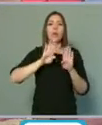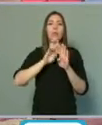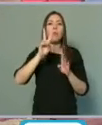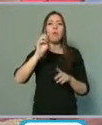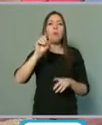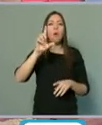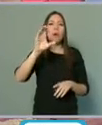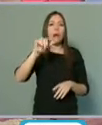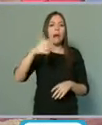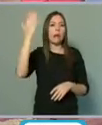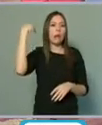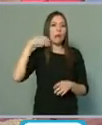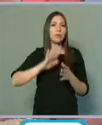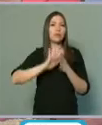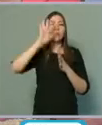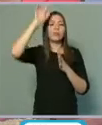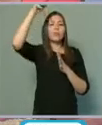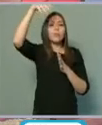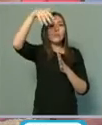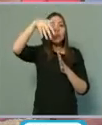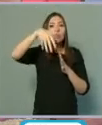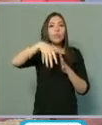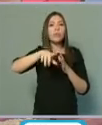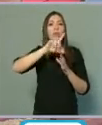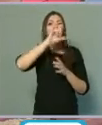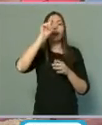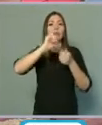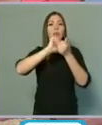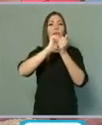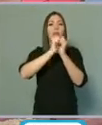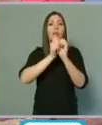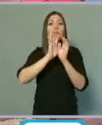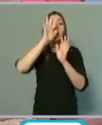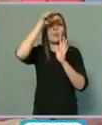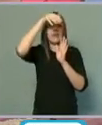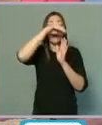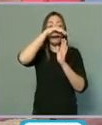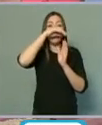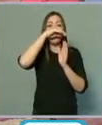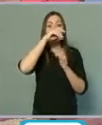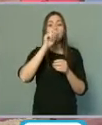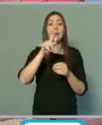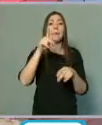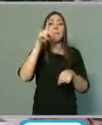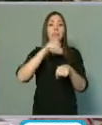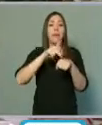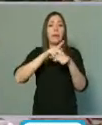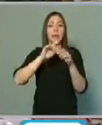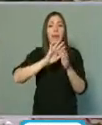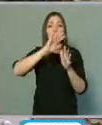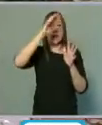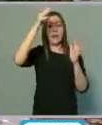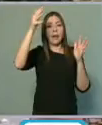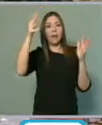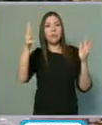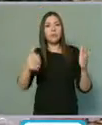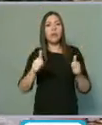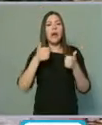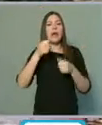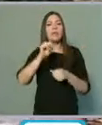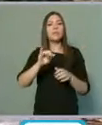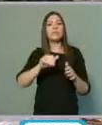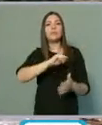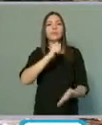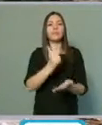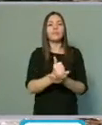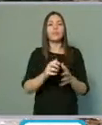esta lava que se conformó con la erosión del viento en una gran pieza que es, ahora sí que una sola piedra, si bien no es propiamente piedra, sino